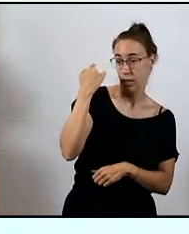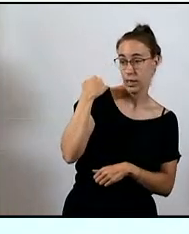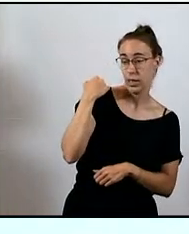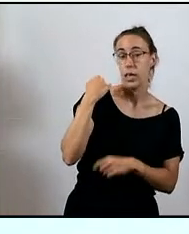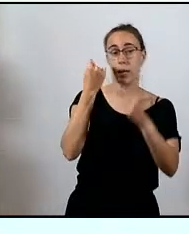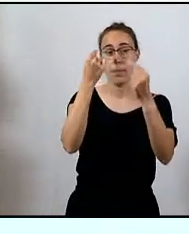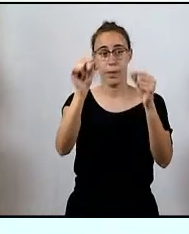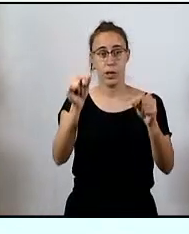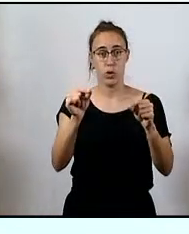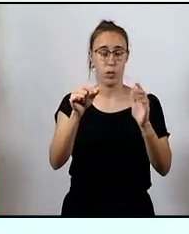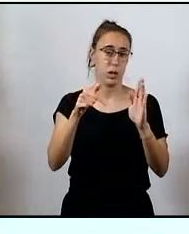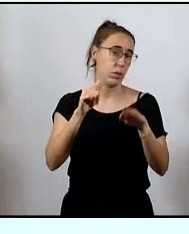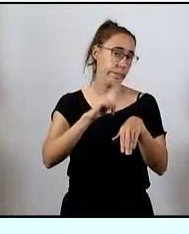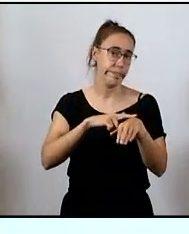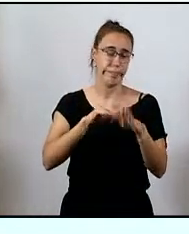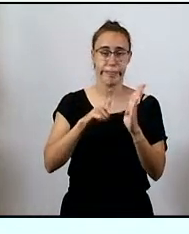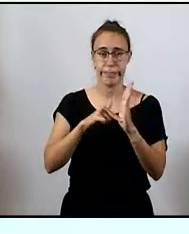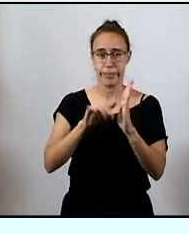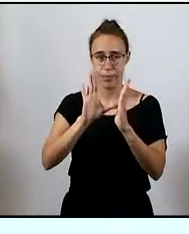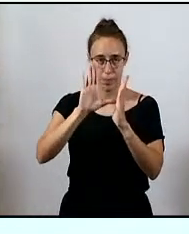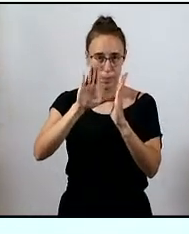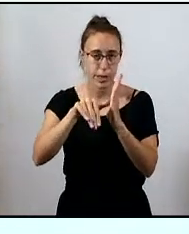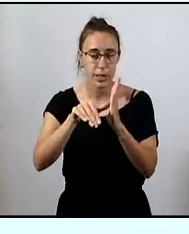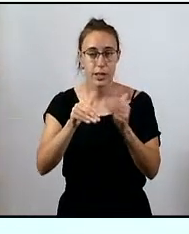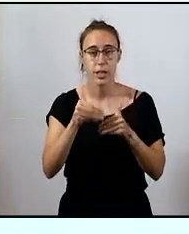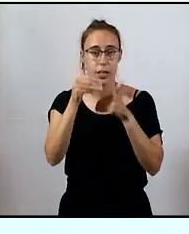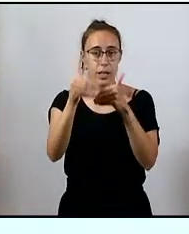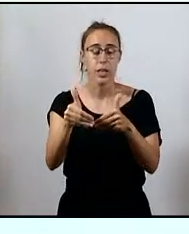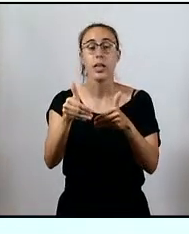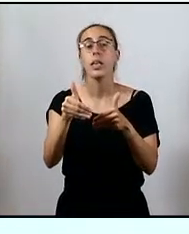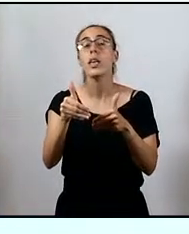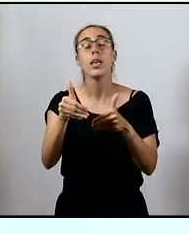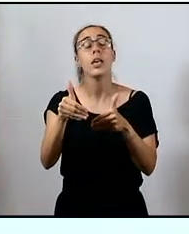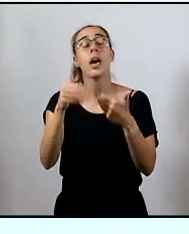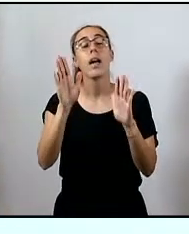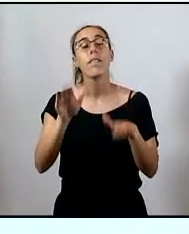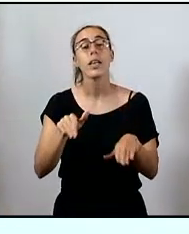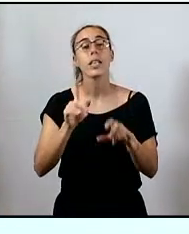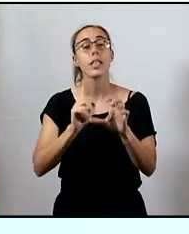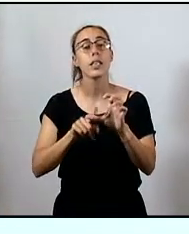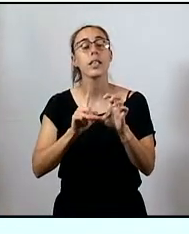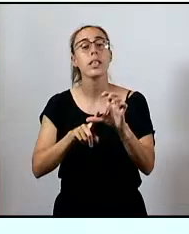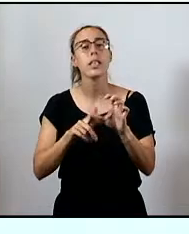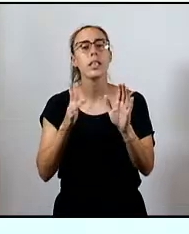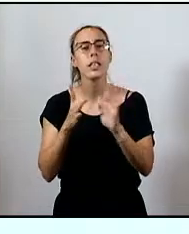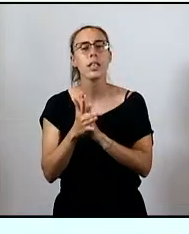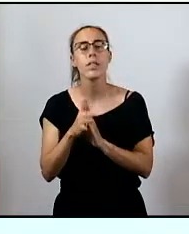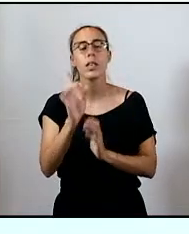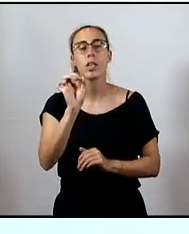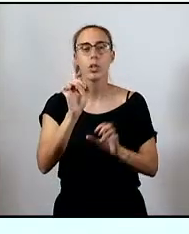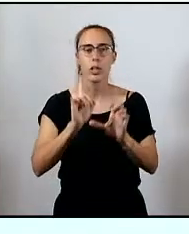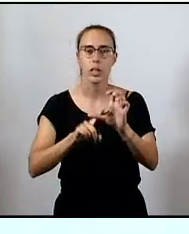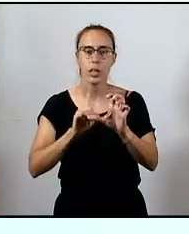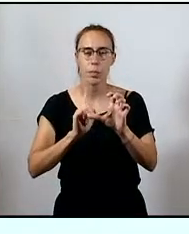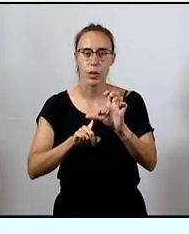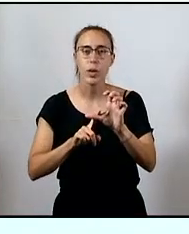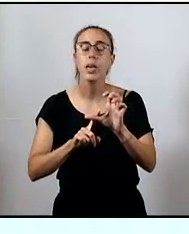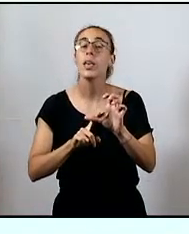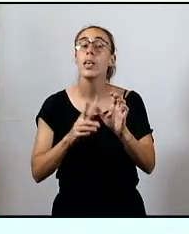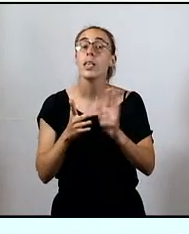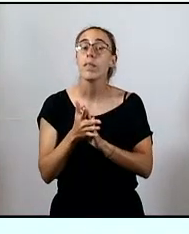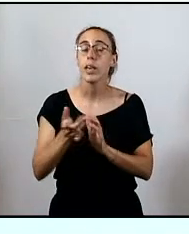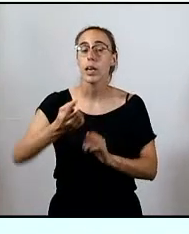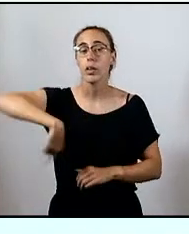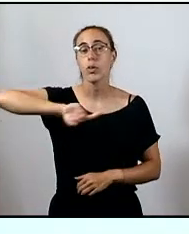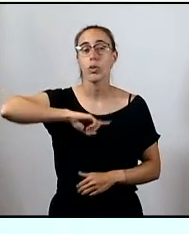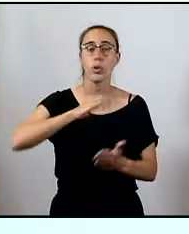estaba claro que Extremadura fuera a poder optar a esto. Este plan especial solamente lo tiene Extremadura, Andalucía y Canarias. Nosotros lo reclamamos